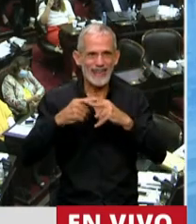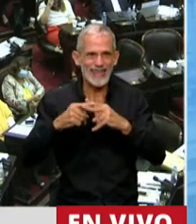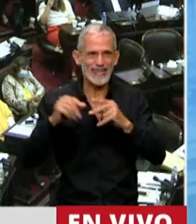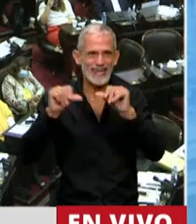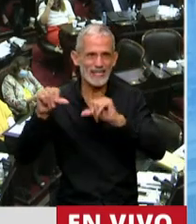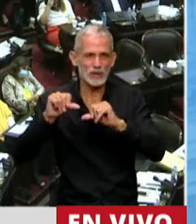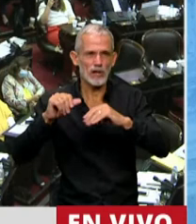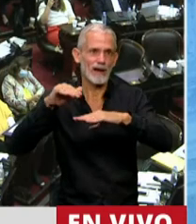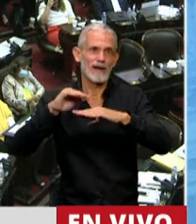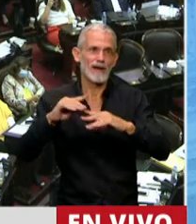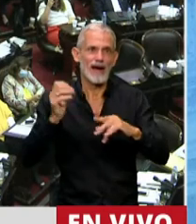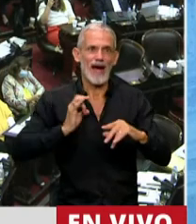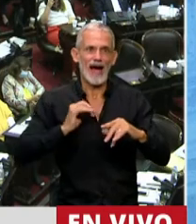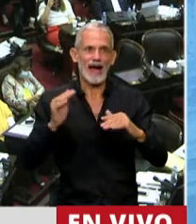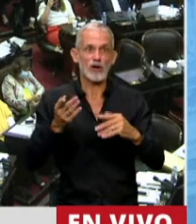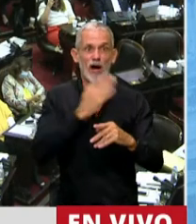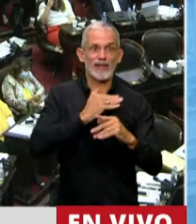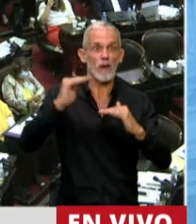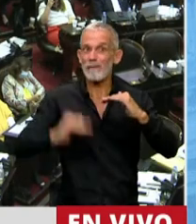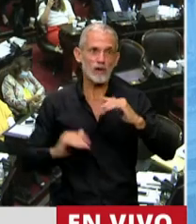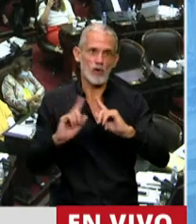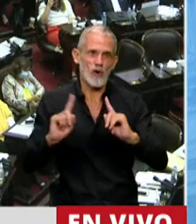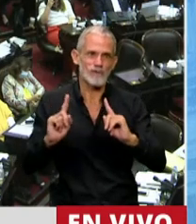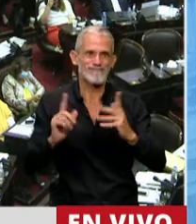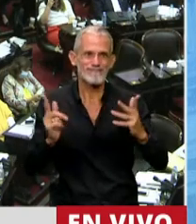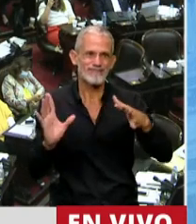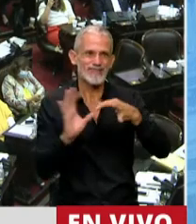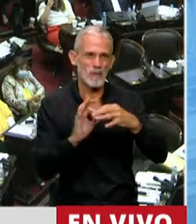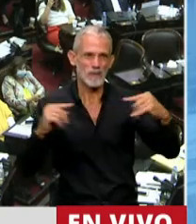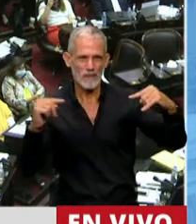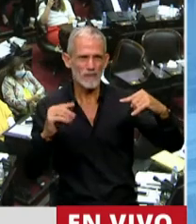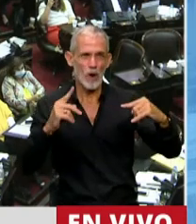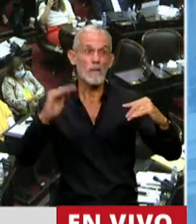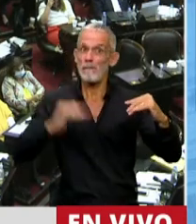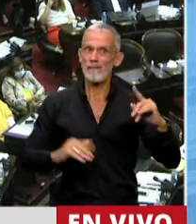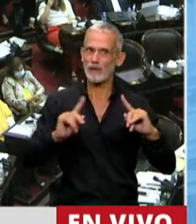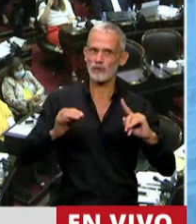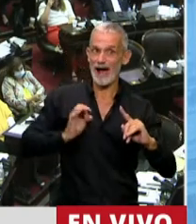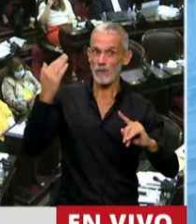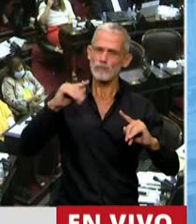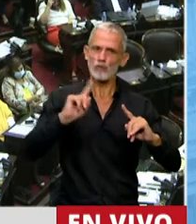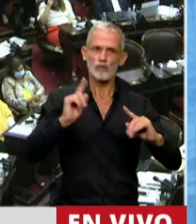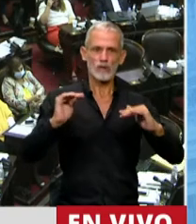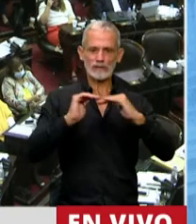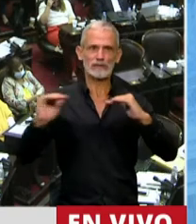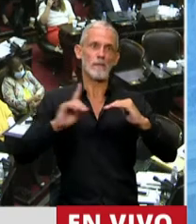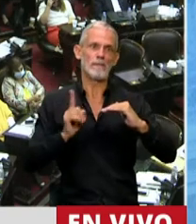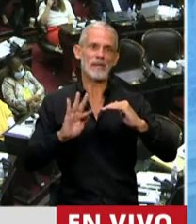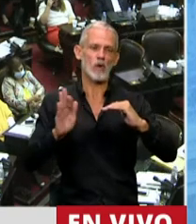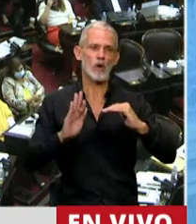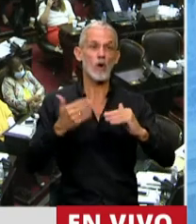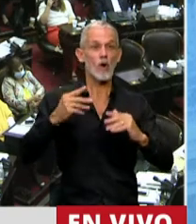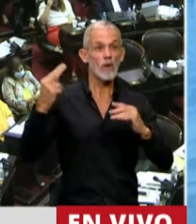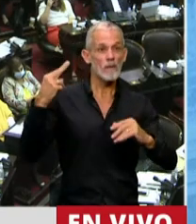inferior al año presupuestario anterior. Y a su vez faculta al jefe de gabinetes a reasignar